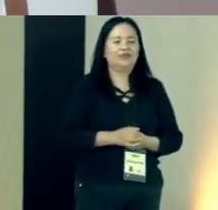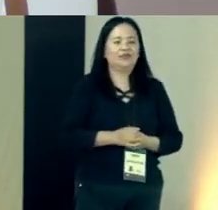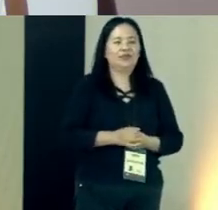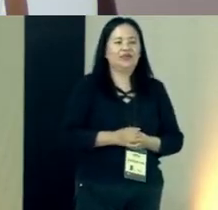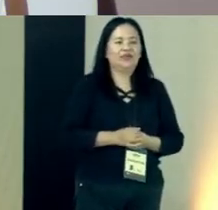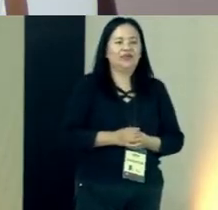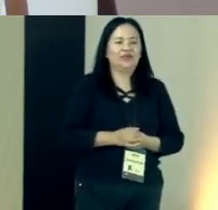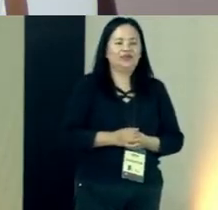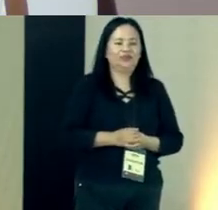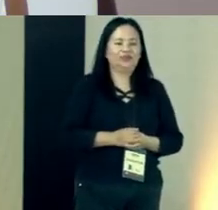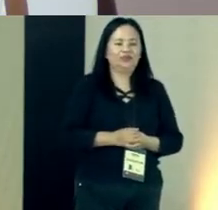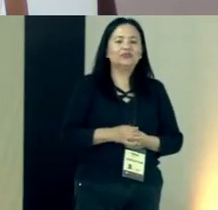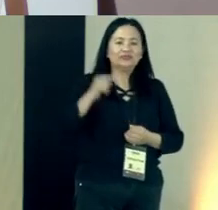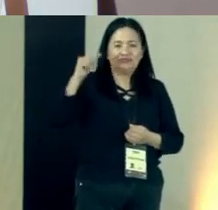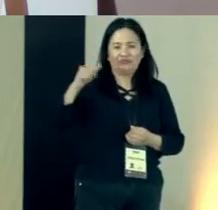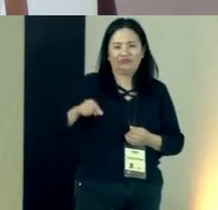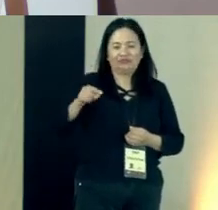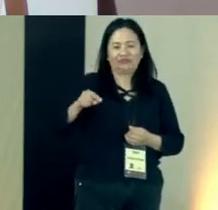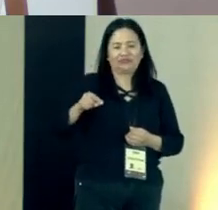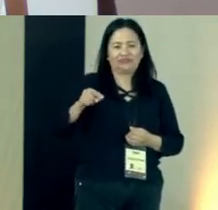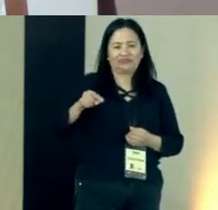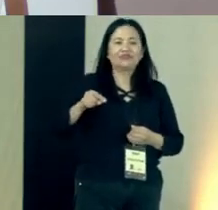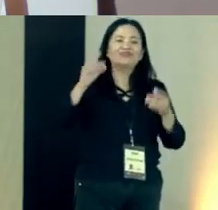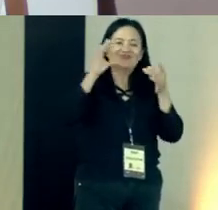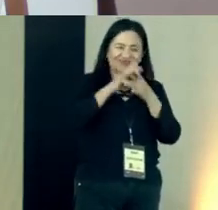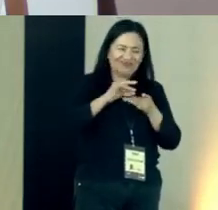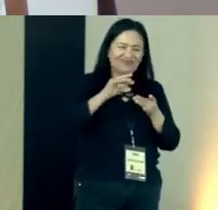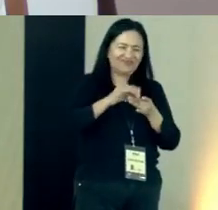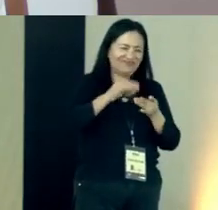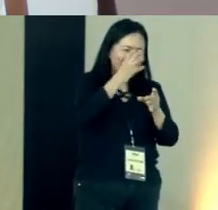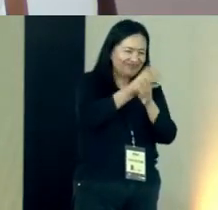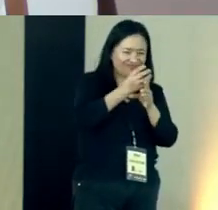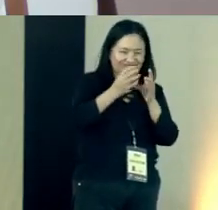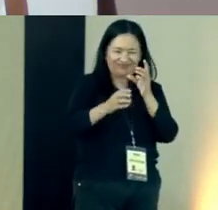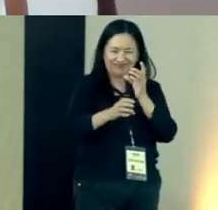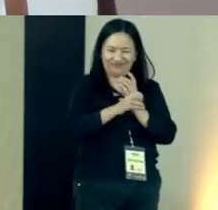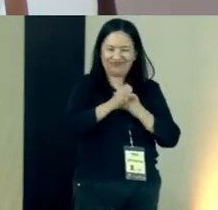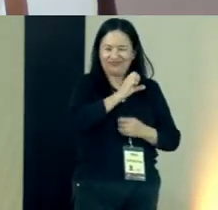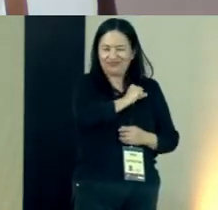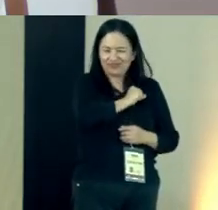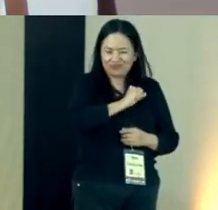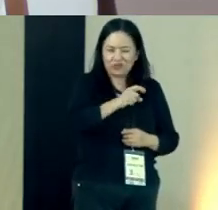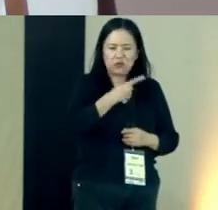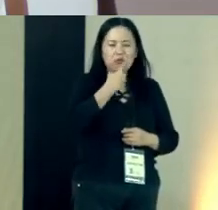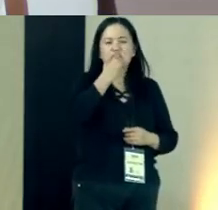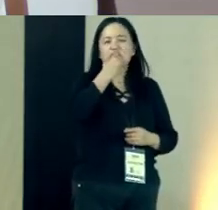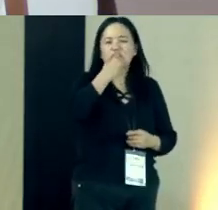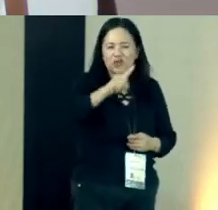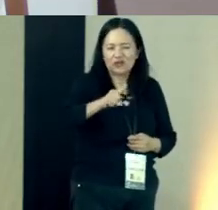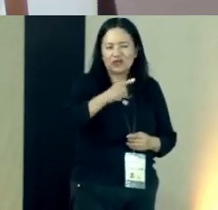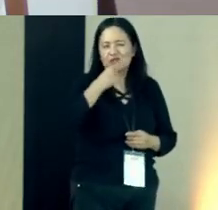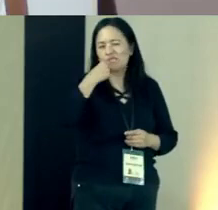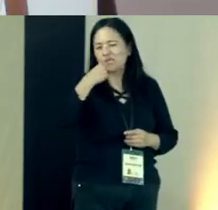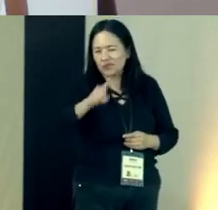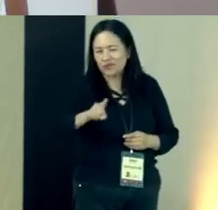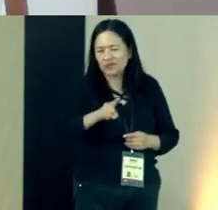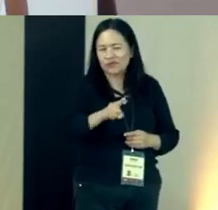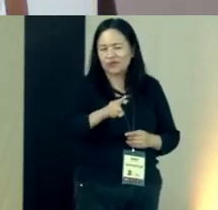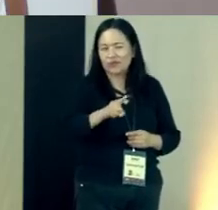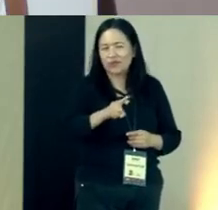digamos que no solo Machado de Assis es un autor que no solo señala el mal como en una actitud de denuncia, de hecho su voz está